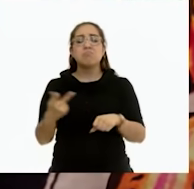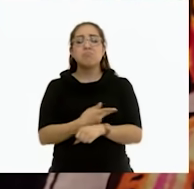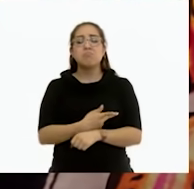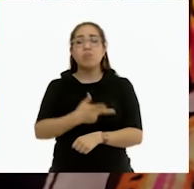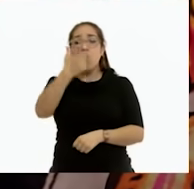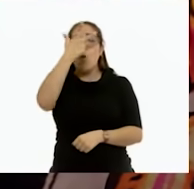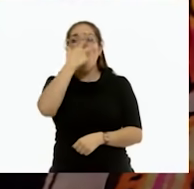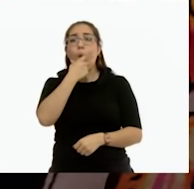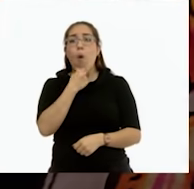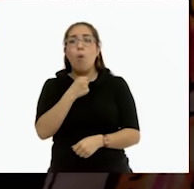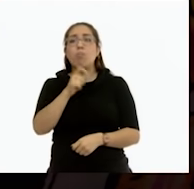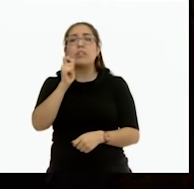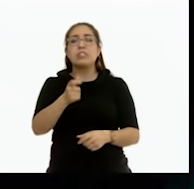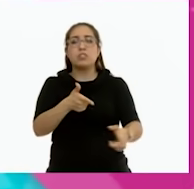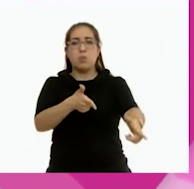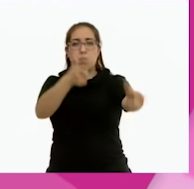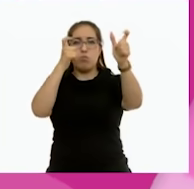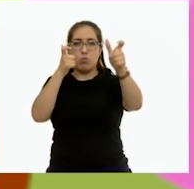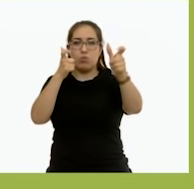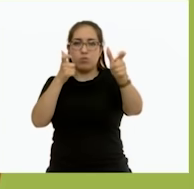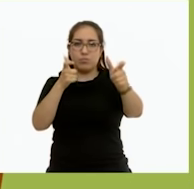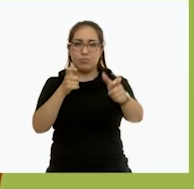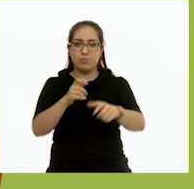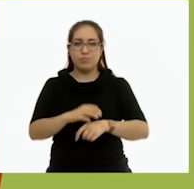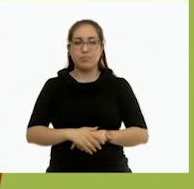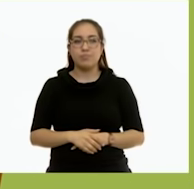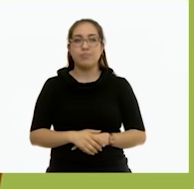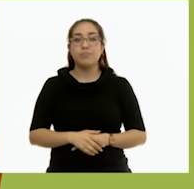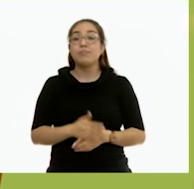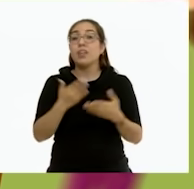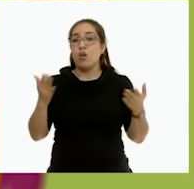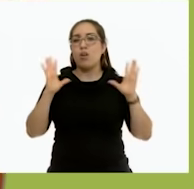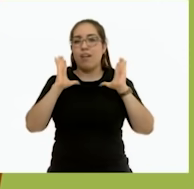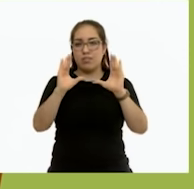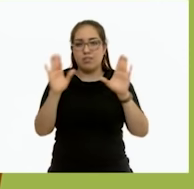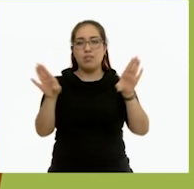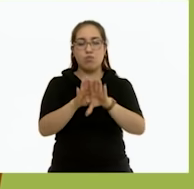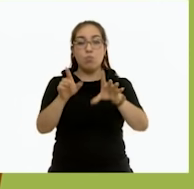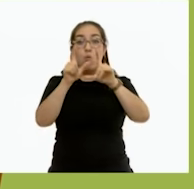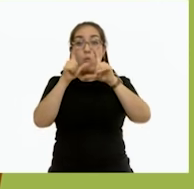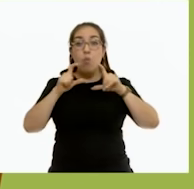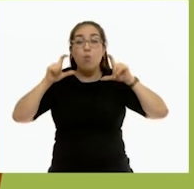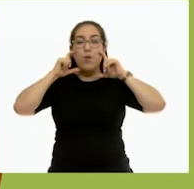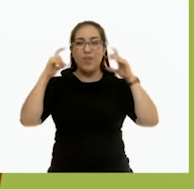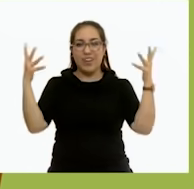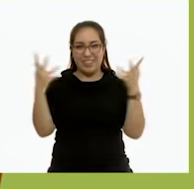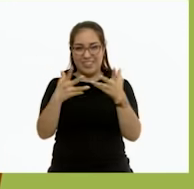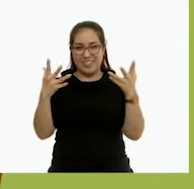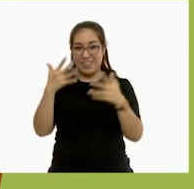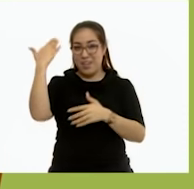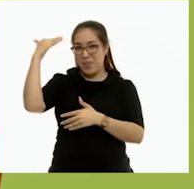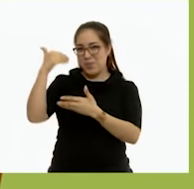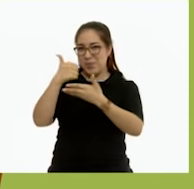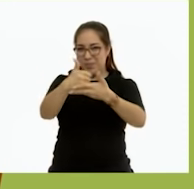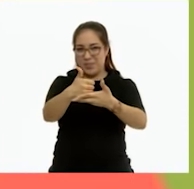pustame ama yo matiane. Te enseñaremos cómo armar un cubrebocas con ayuda de un adulto.